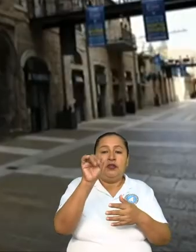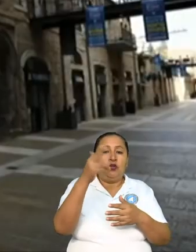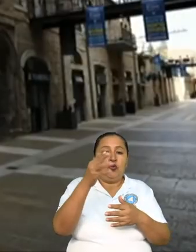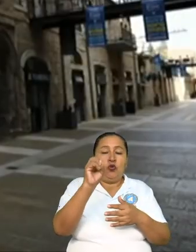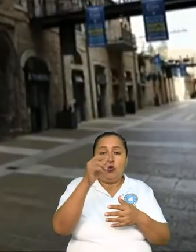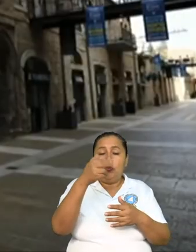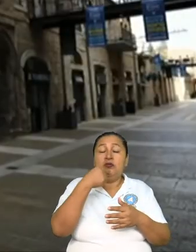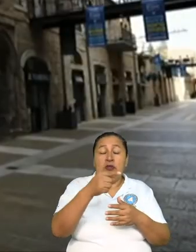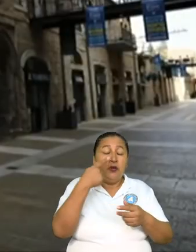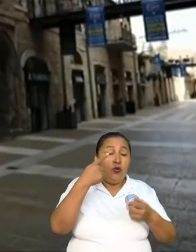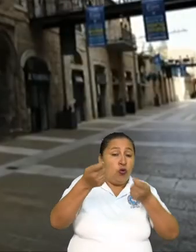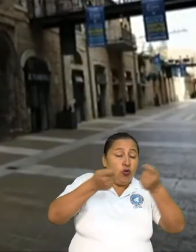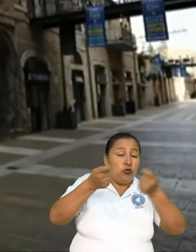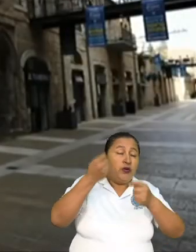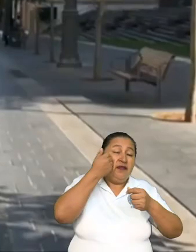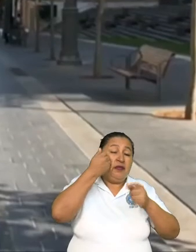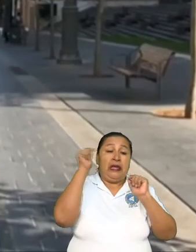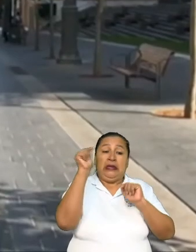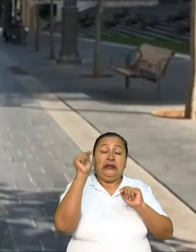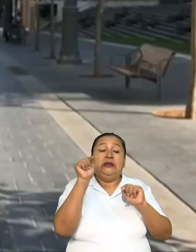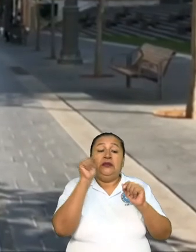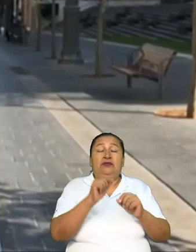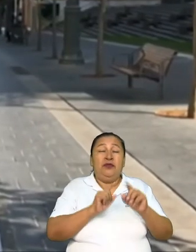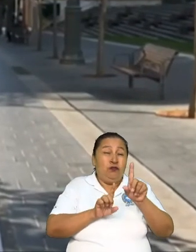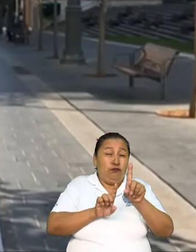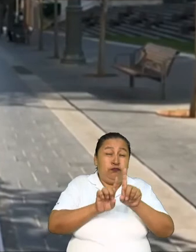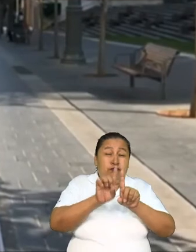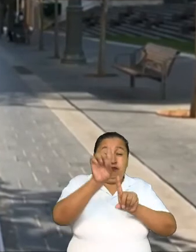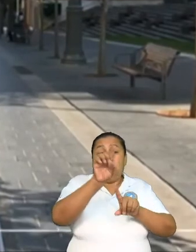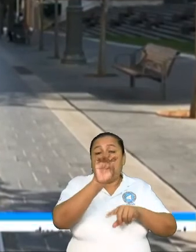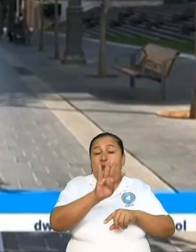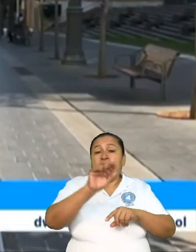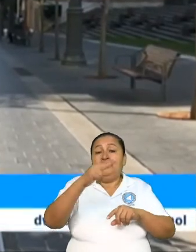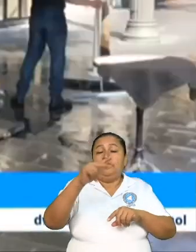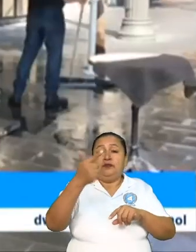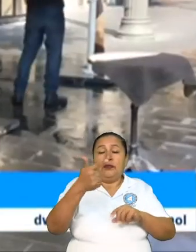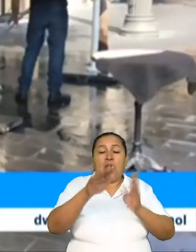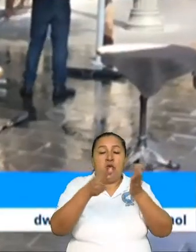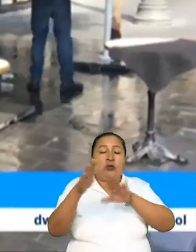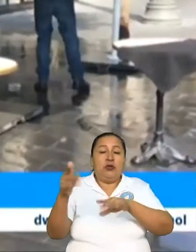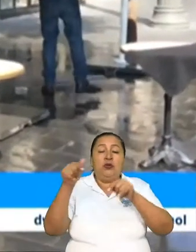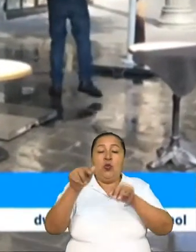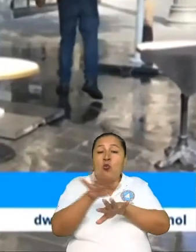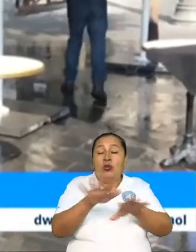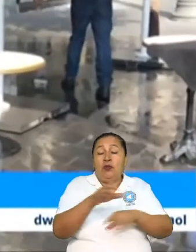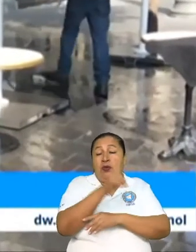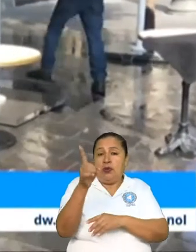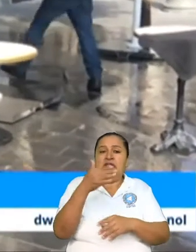de prevención y control de enfermedades, la cifra récord de 487 decesos en los últimos